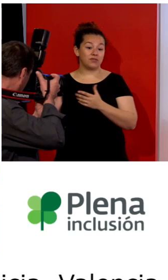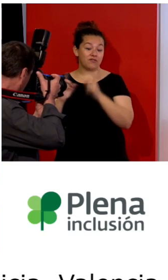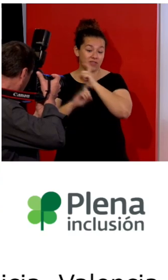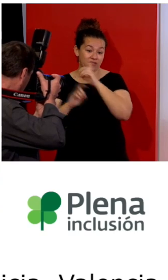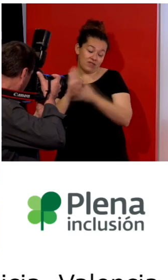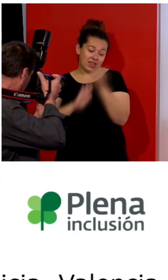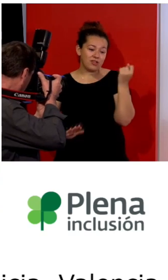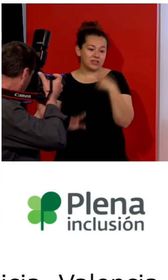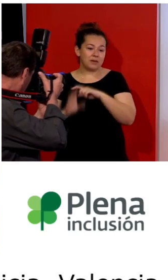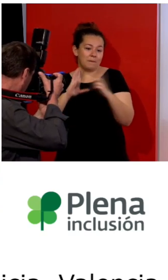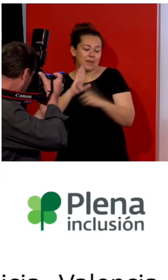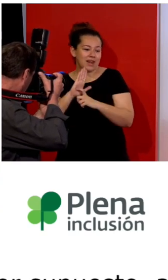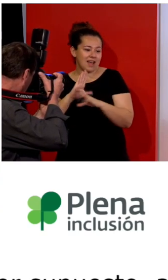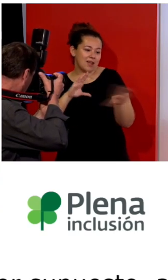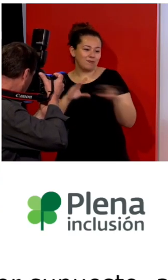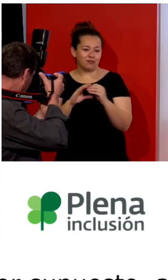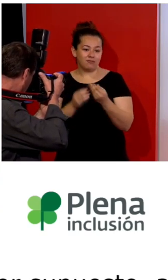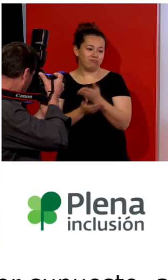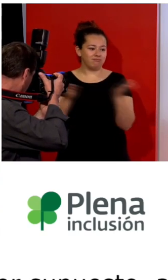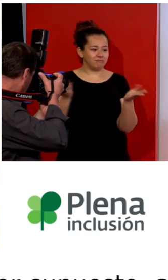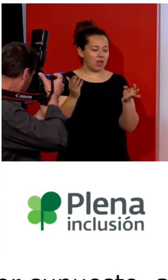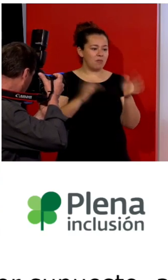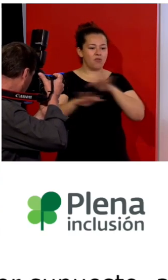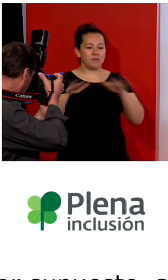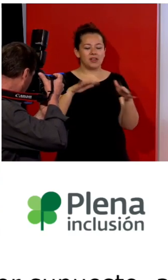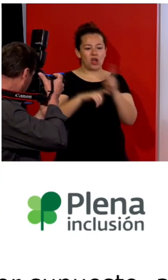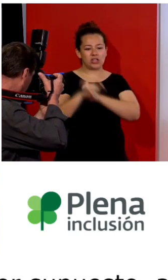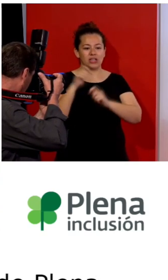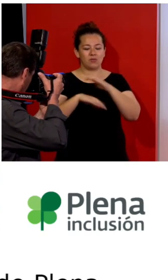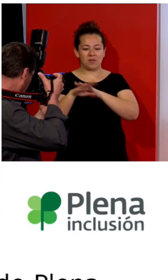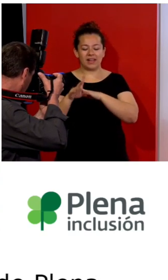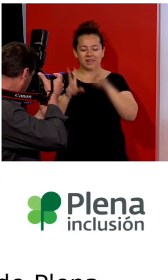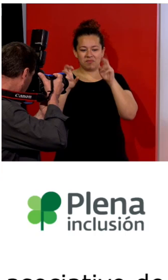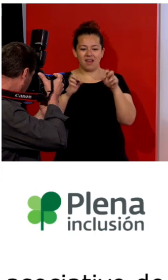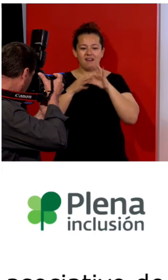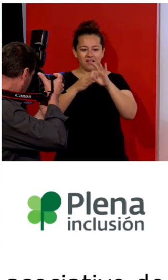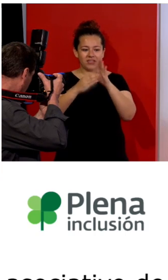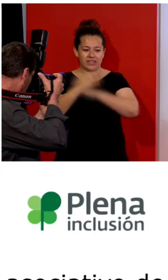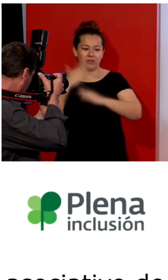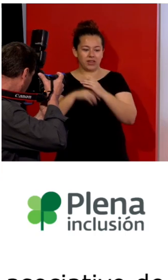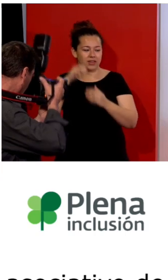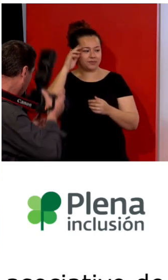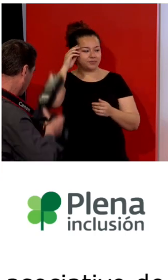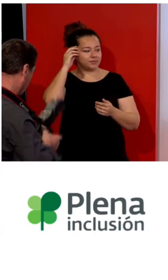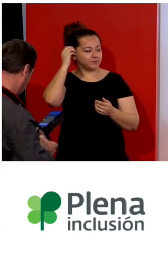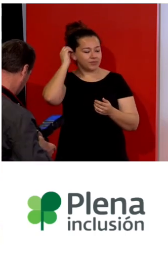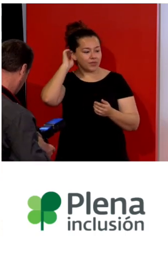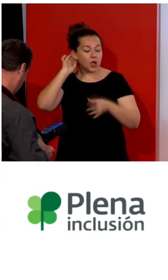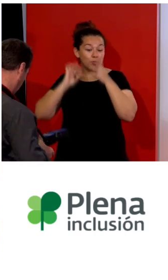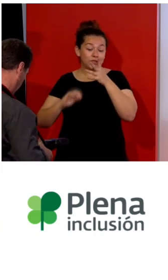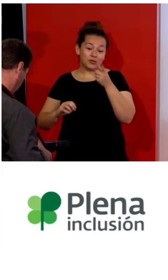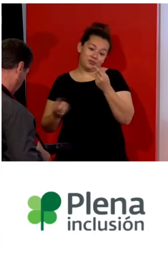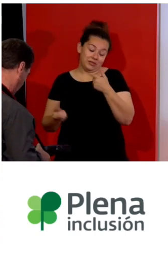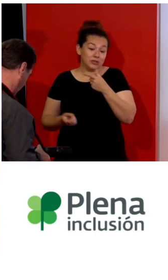plena inclusión y del resto del movimiento asociativo de la discapacidad. Por tanto, y esto me encanta utilizarlo,